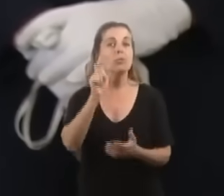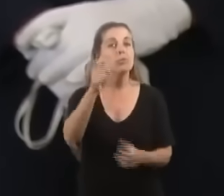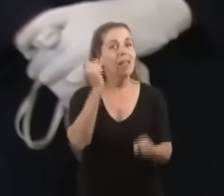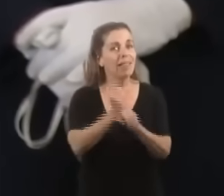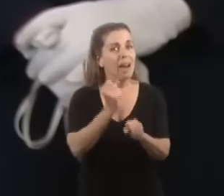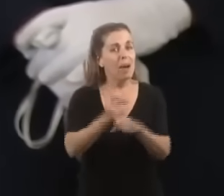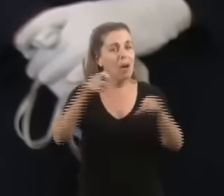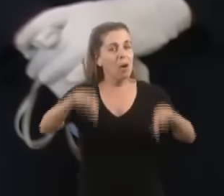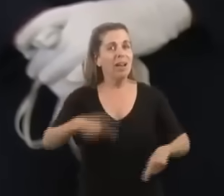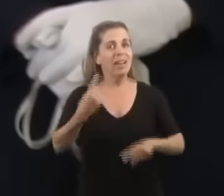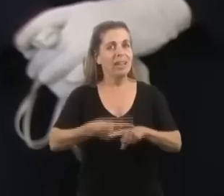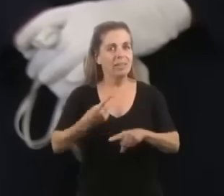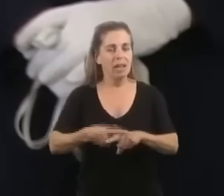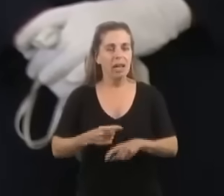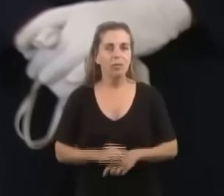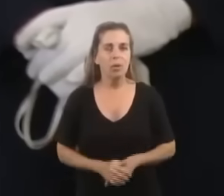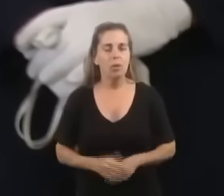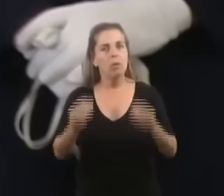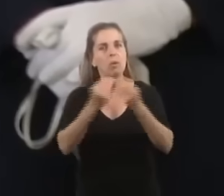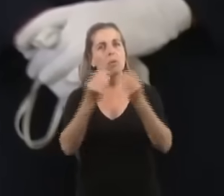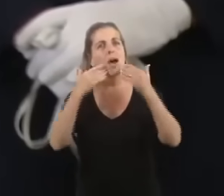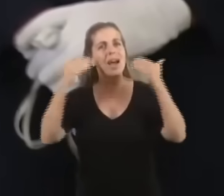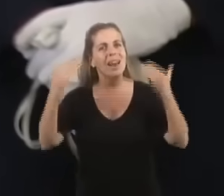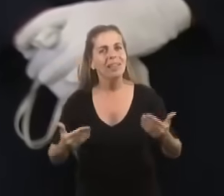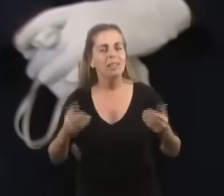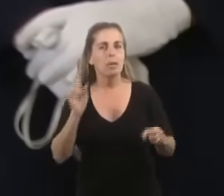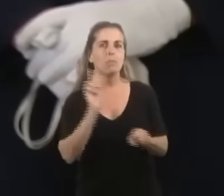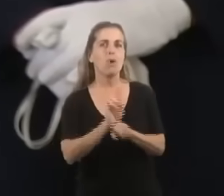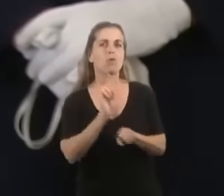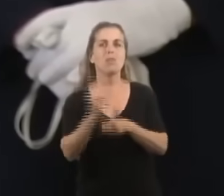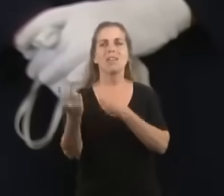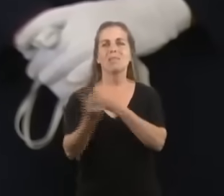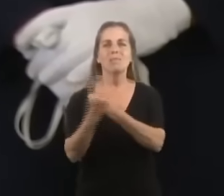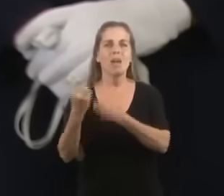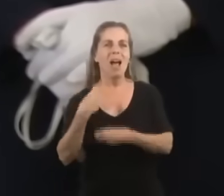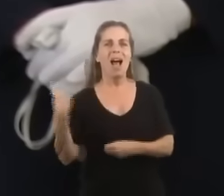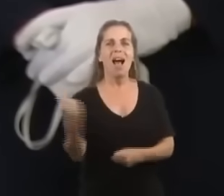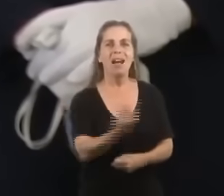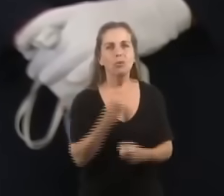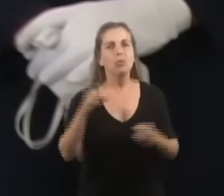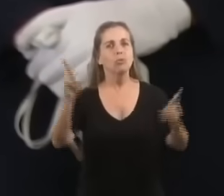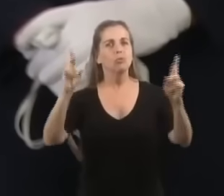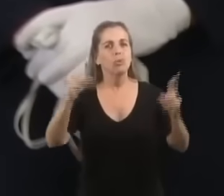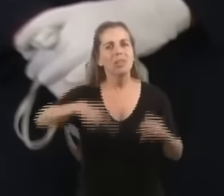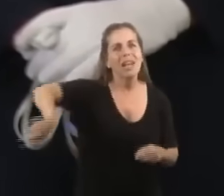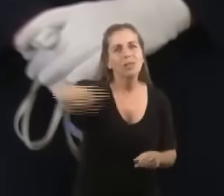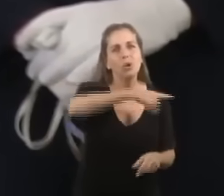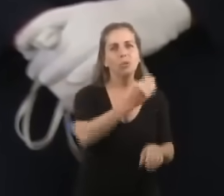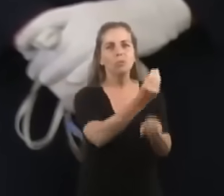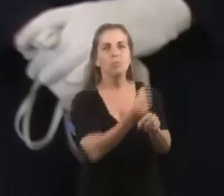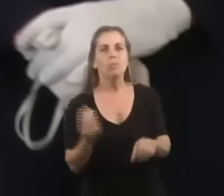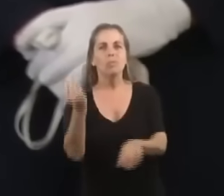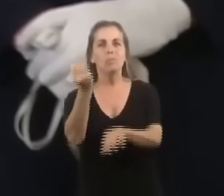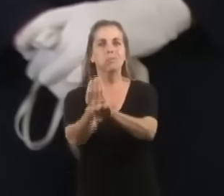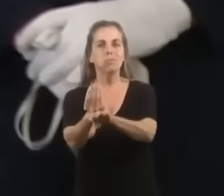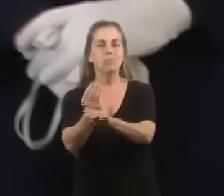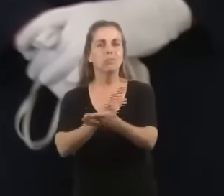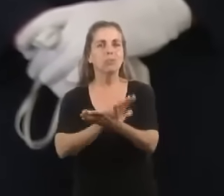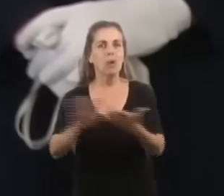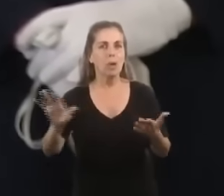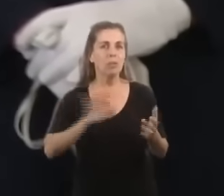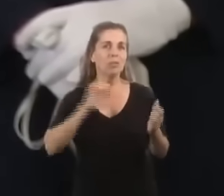este acto Muchas gracias por cuidarnos como lo hacen y le deseo éxito en sus nuevas funciones en los años